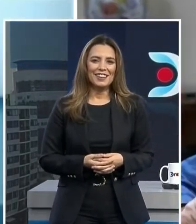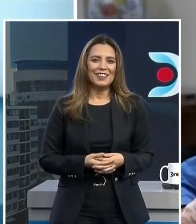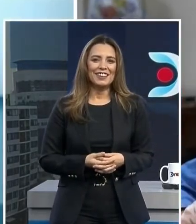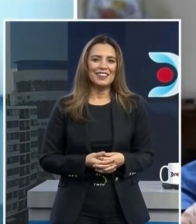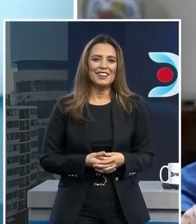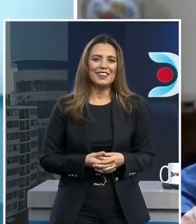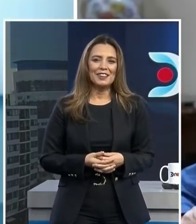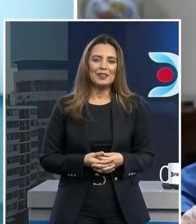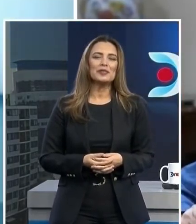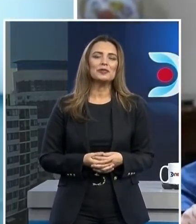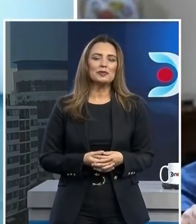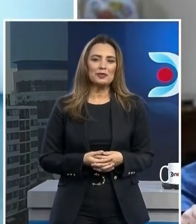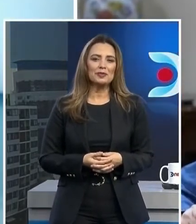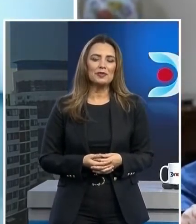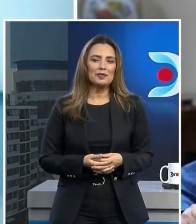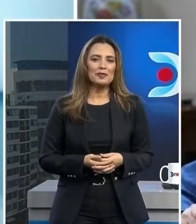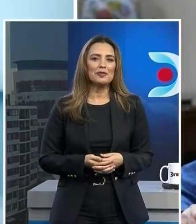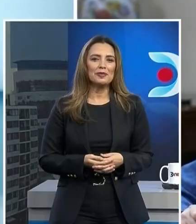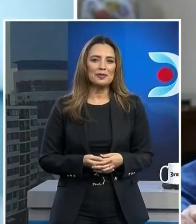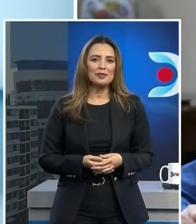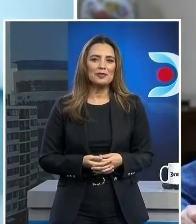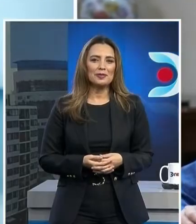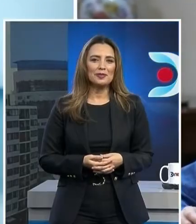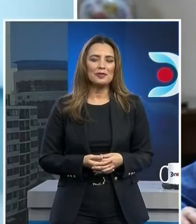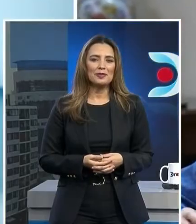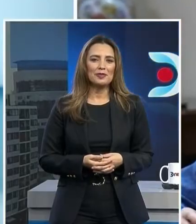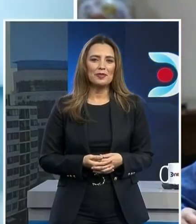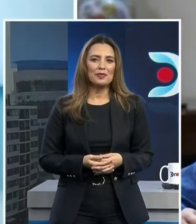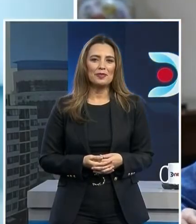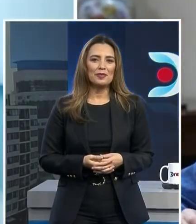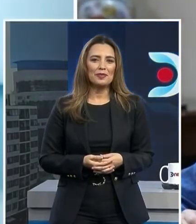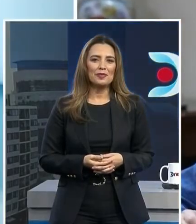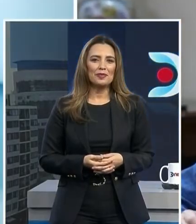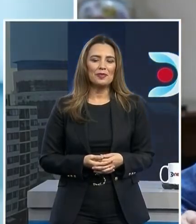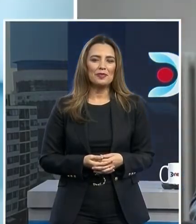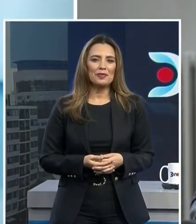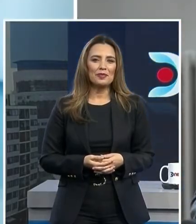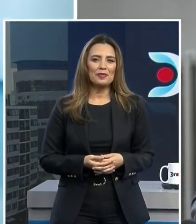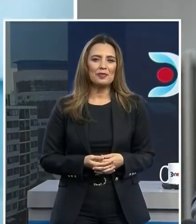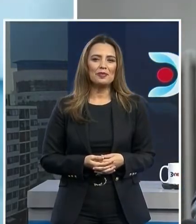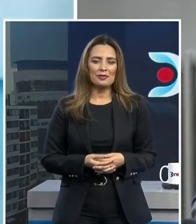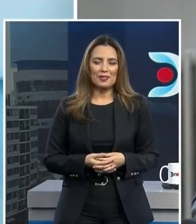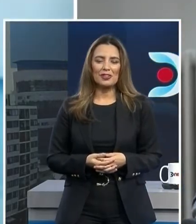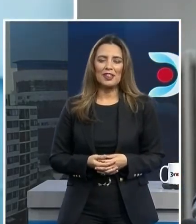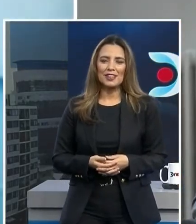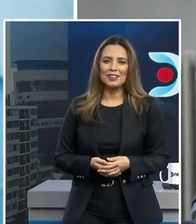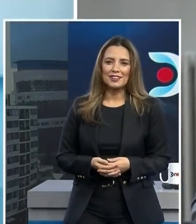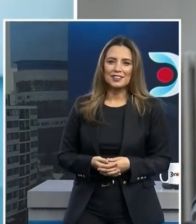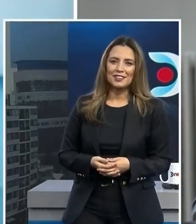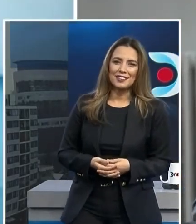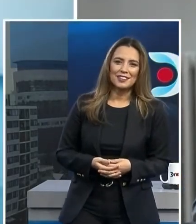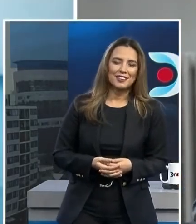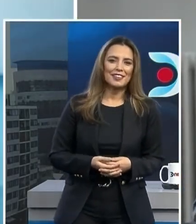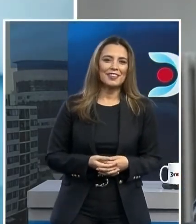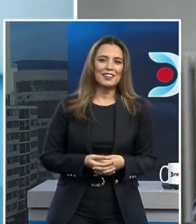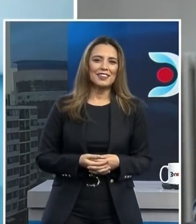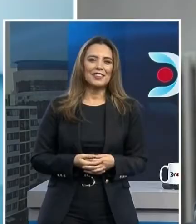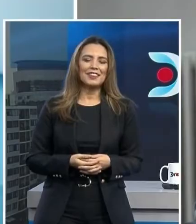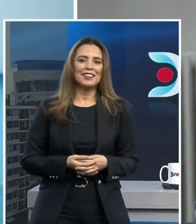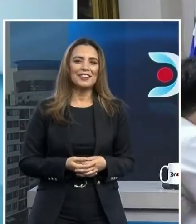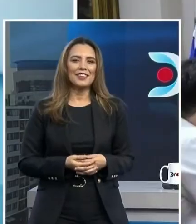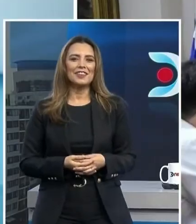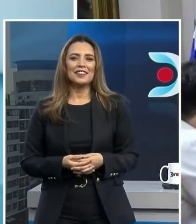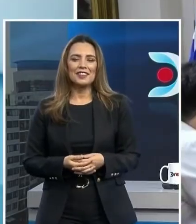es que va a desnudar las falencias en las cuales lo que se dice a lo que se hace es completamente distinto. Y ahí es lo que nosotros queremos decirle a